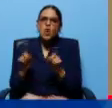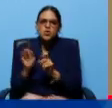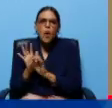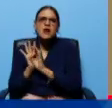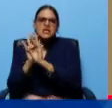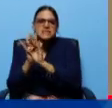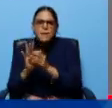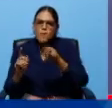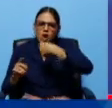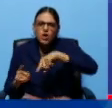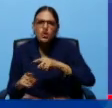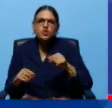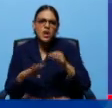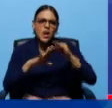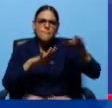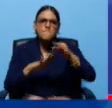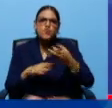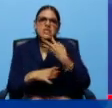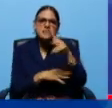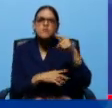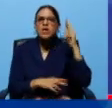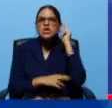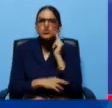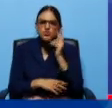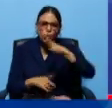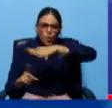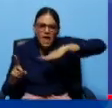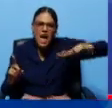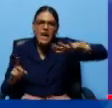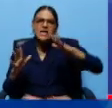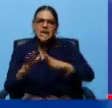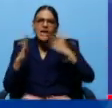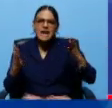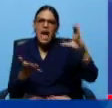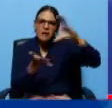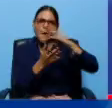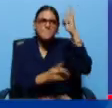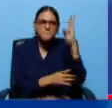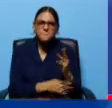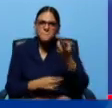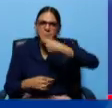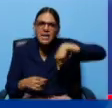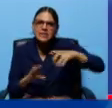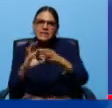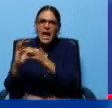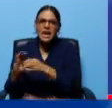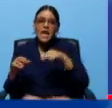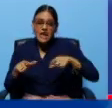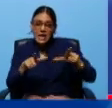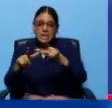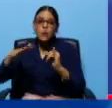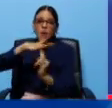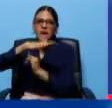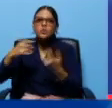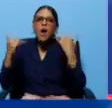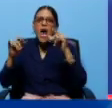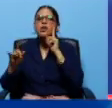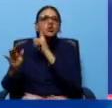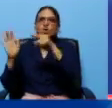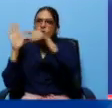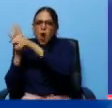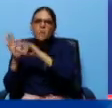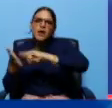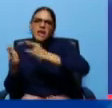en un municipio como el municipio Sucre, acá en toda esta gran región de Petare, que este complejo lleve su nombre, tiene que